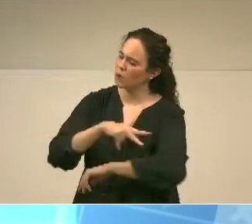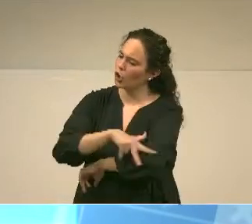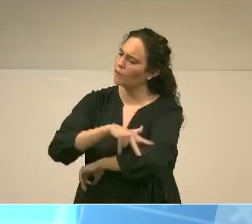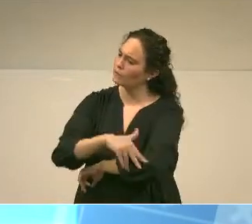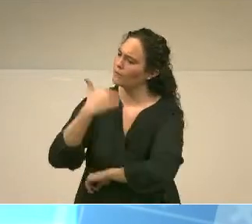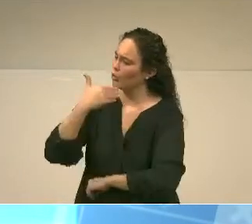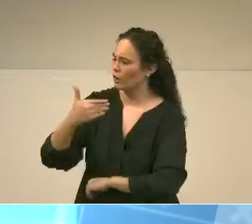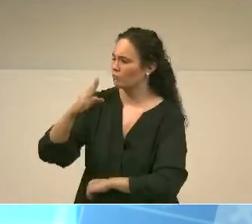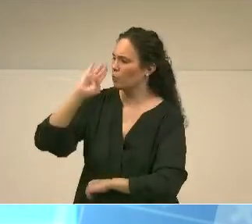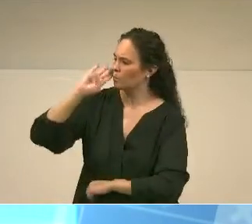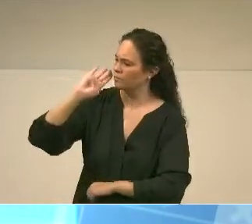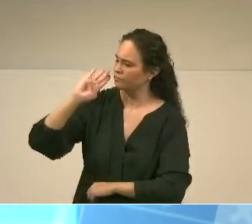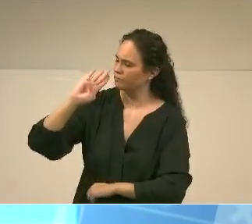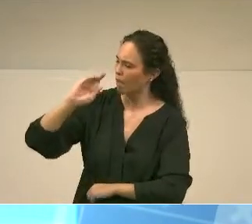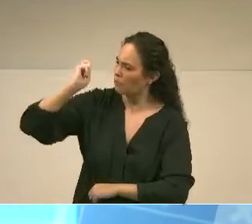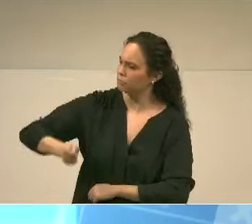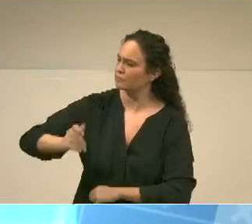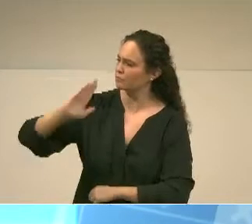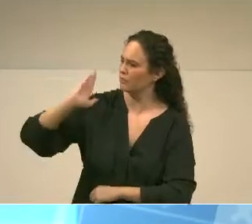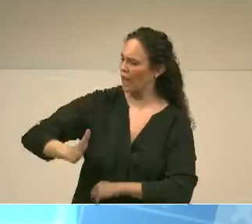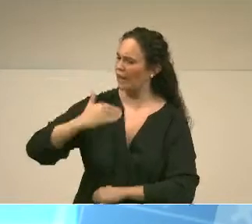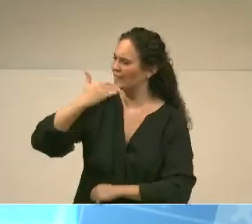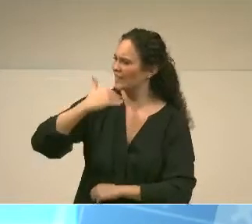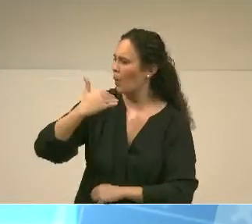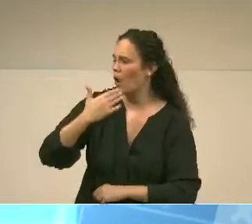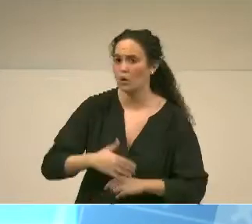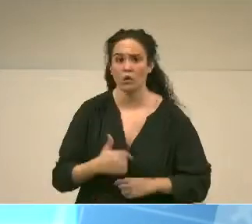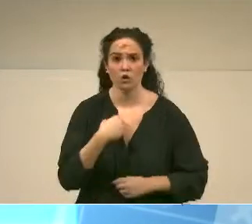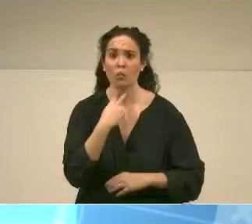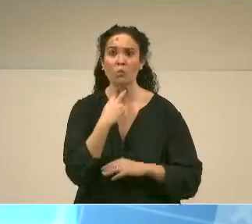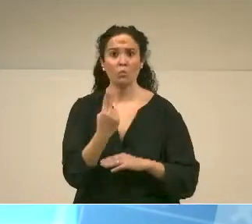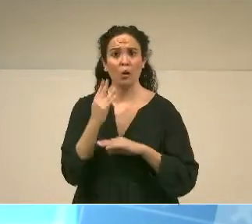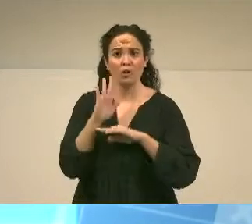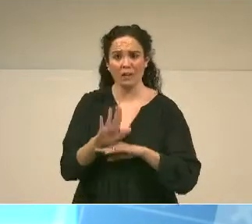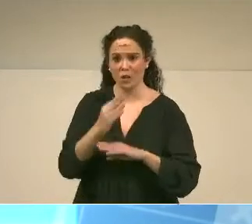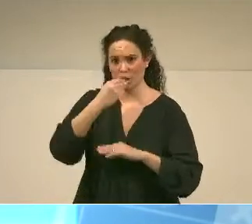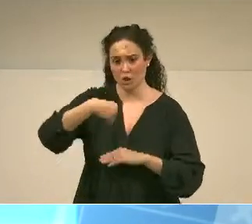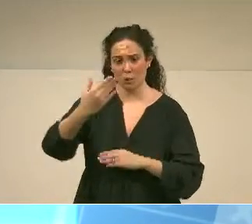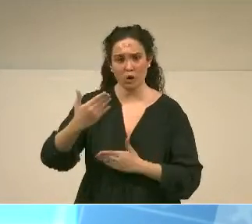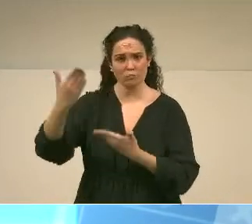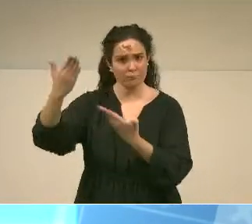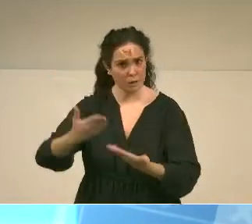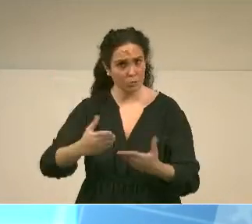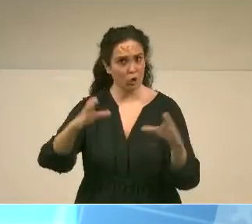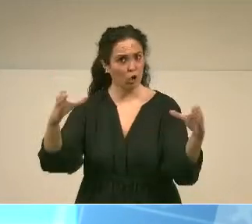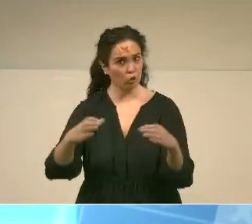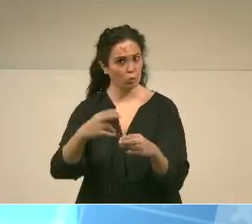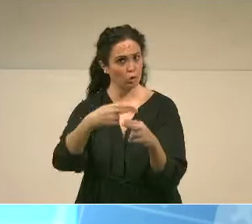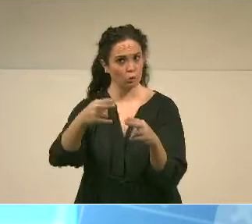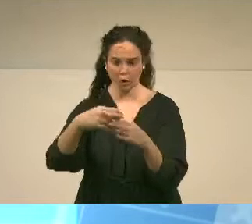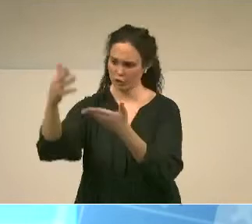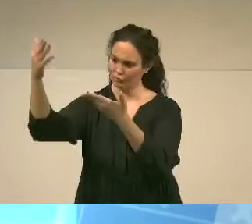a esos actos violentos? Yo, como portavoz, prefiero invitar a esas fuerzas políticas a que se sumen